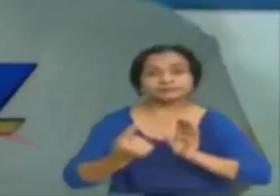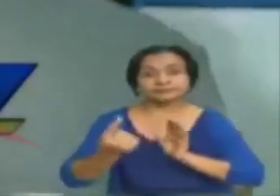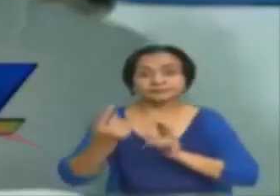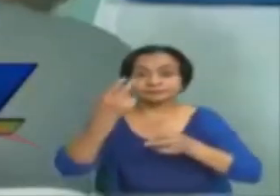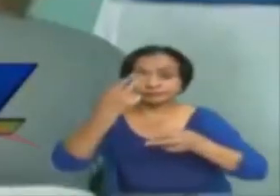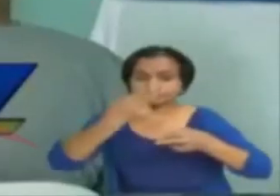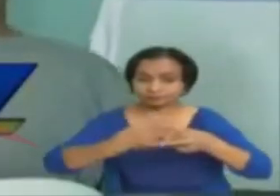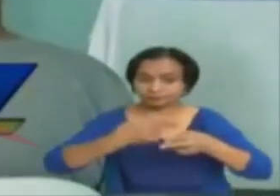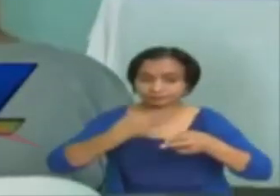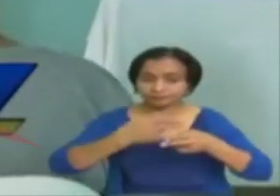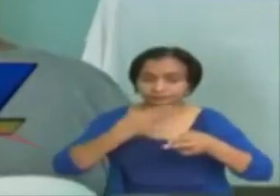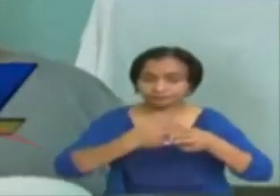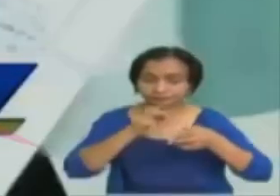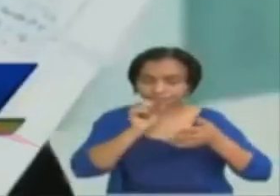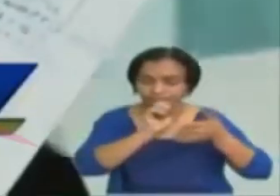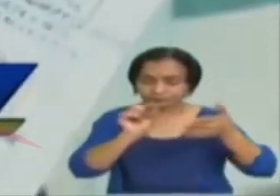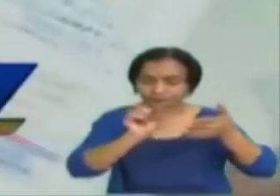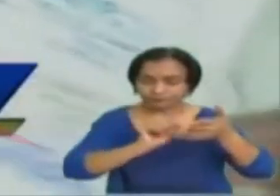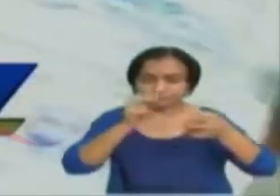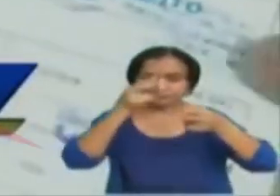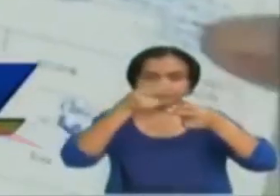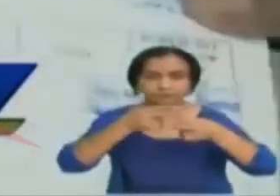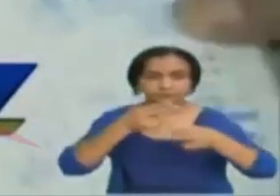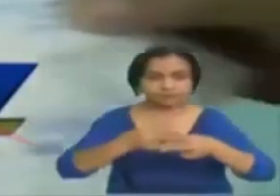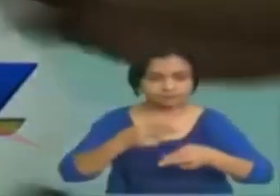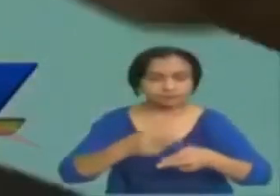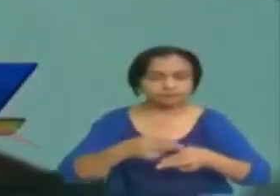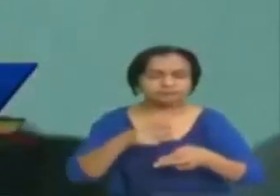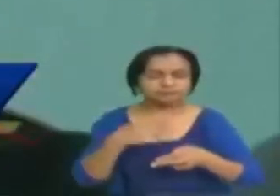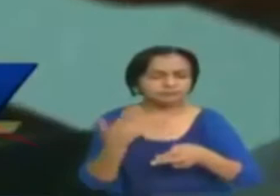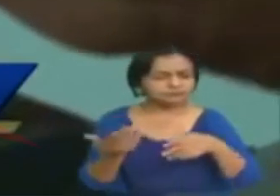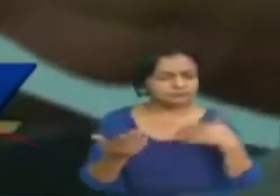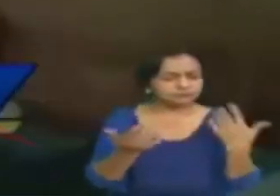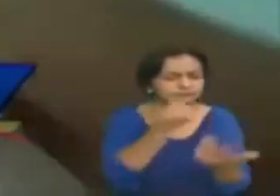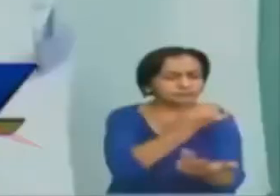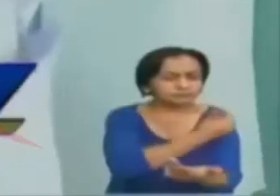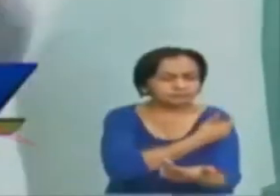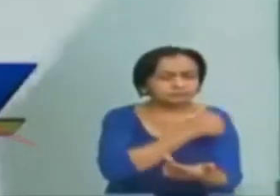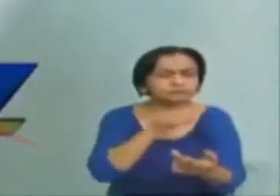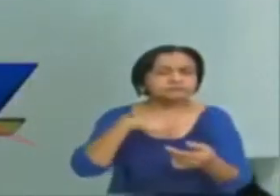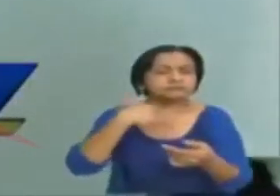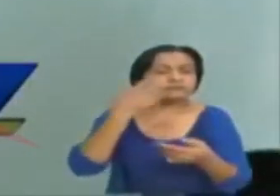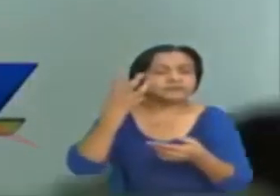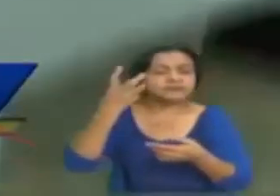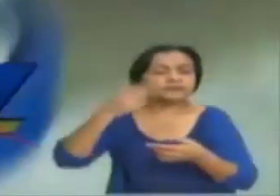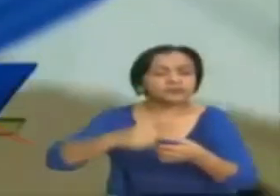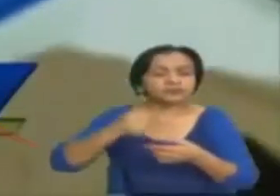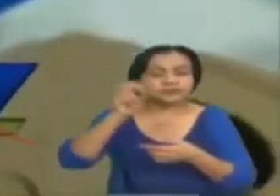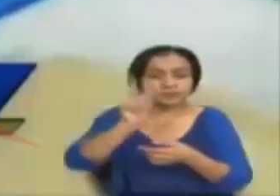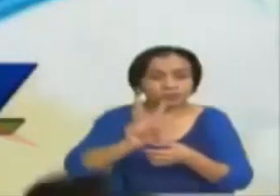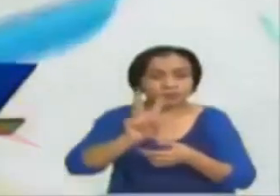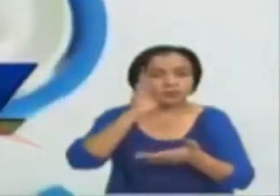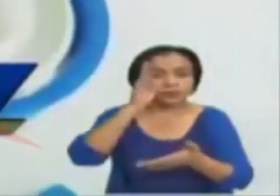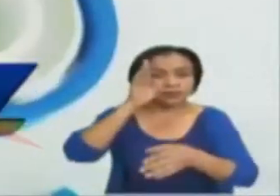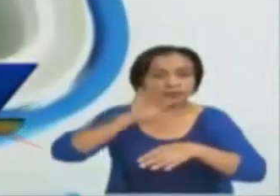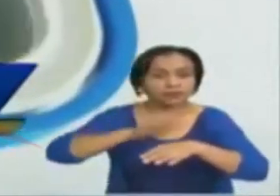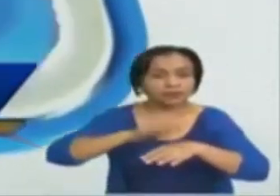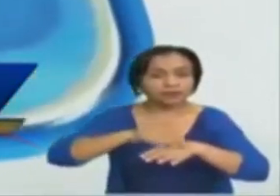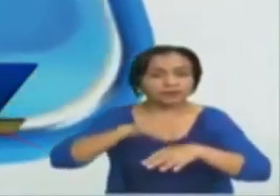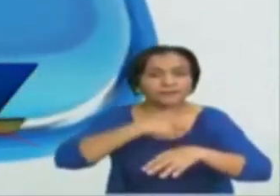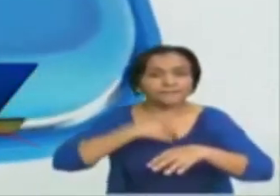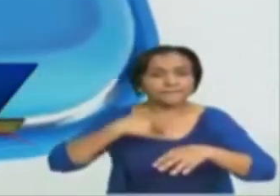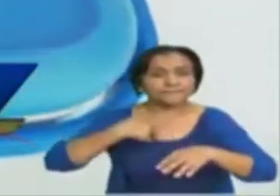o entregándonos más bien, a nombre de sus gobiernos, la señora María Mar